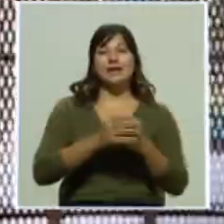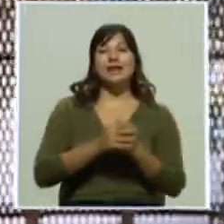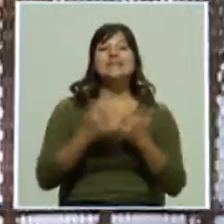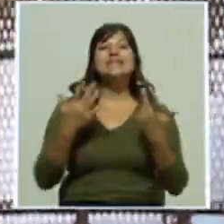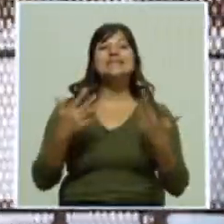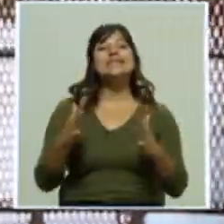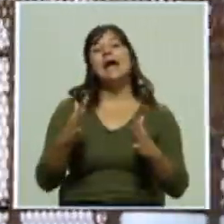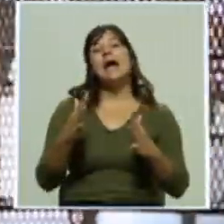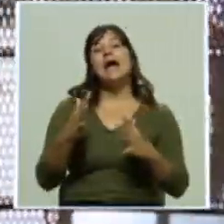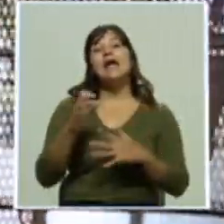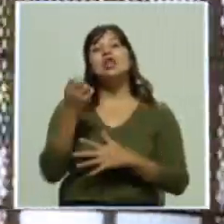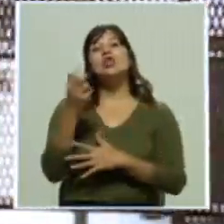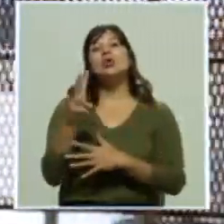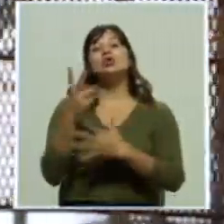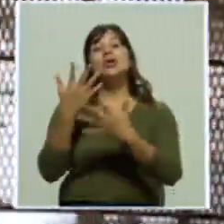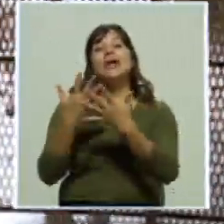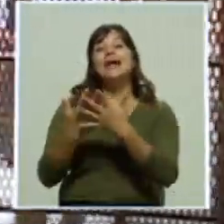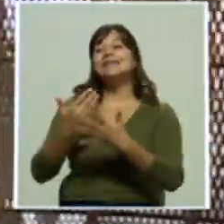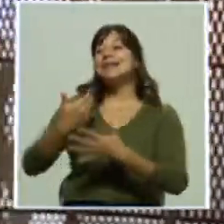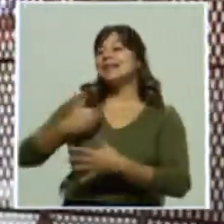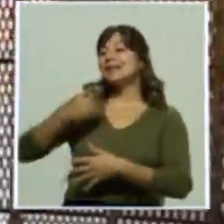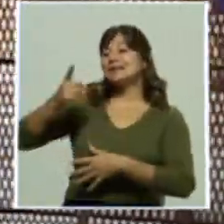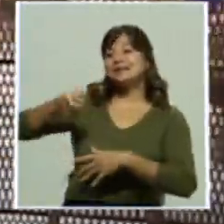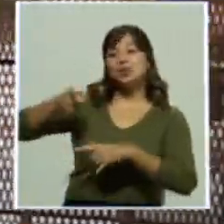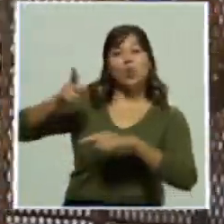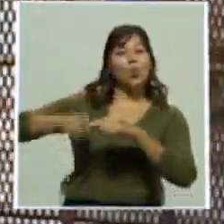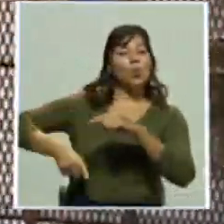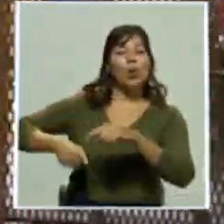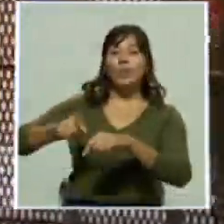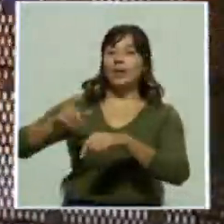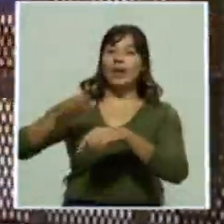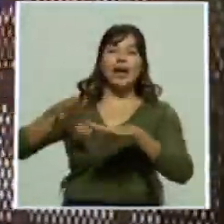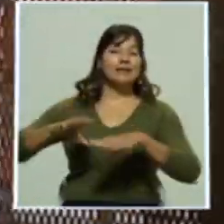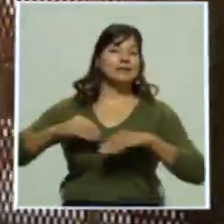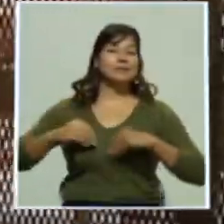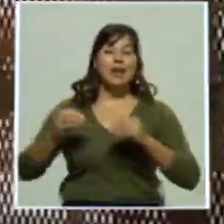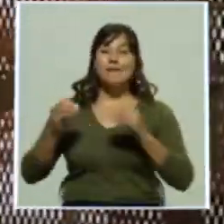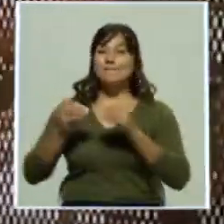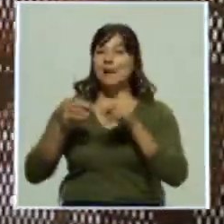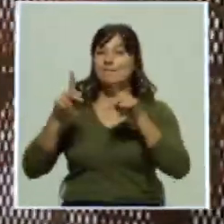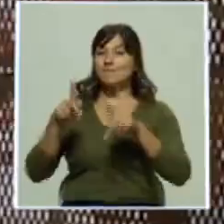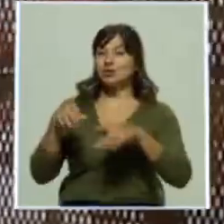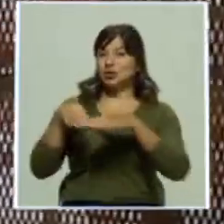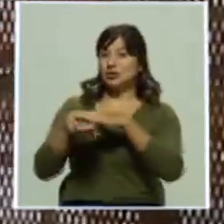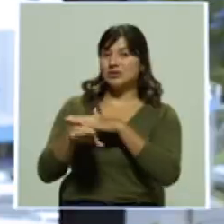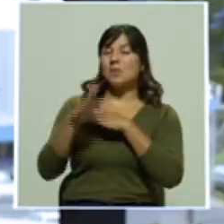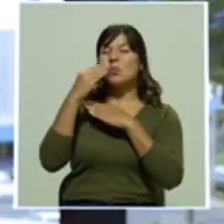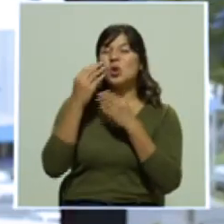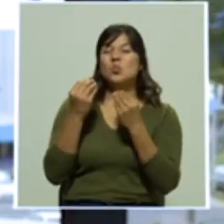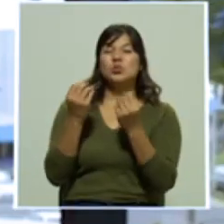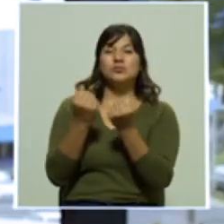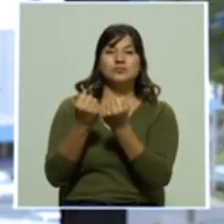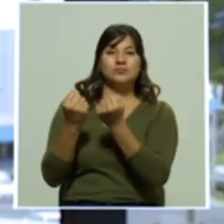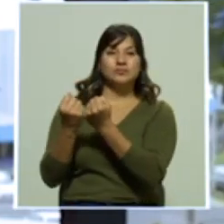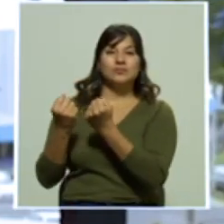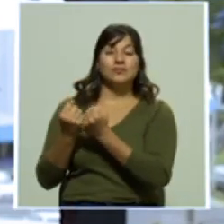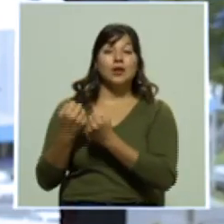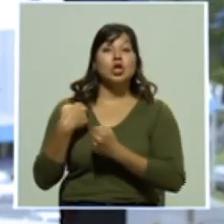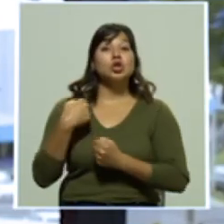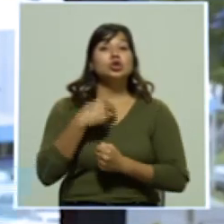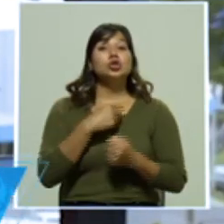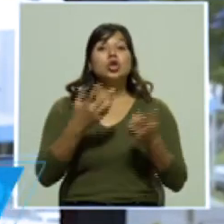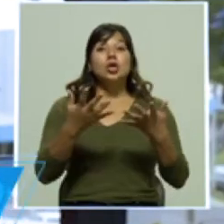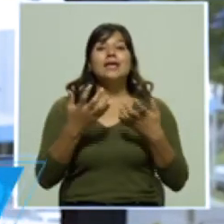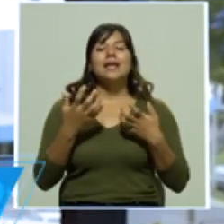dictadas por los juzgados de ejecución de la pena para que no reciban a más personas por el grado de sobrepoblación. Nos interesa mucho conocer la